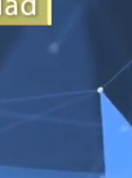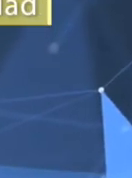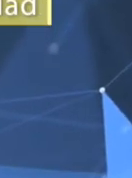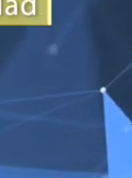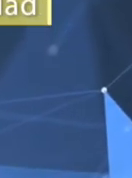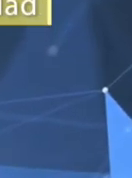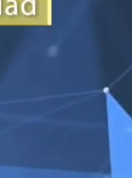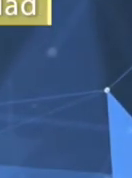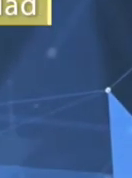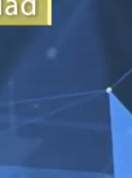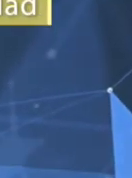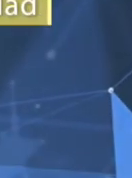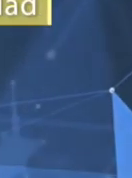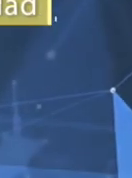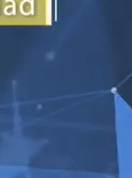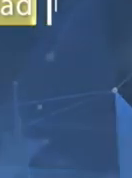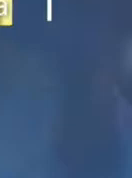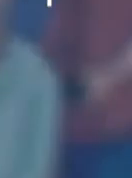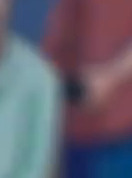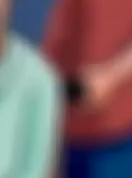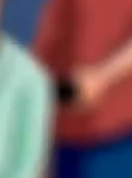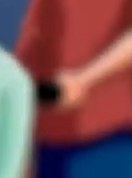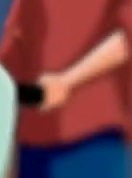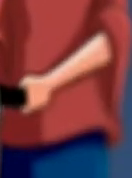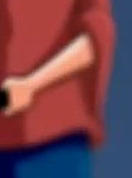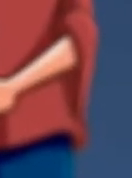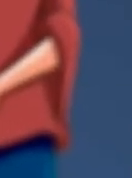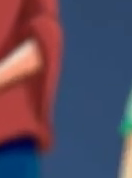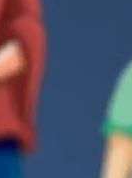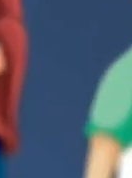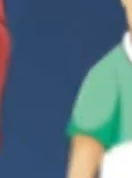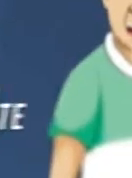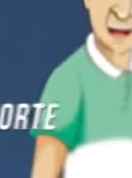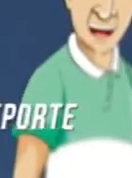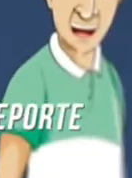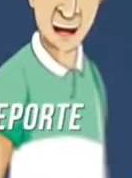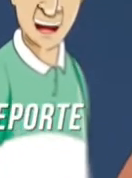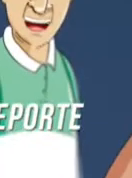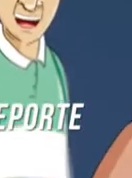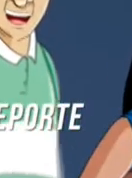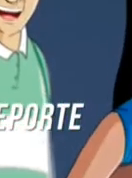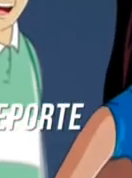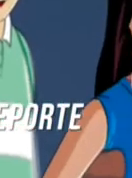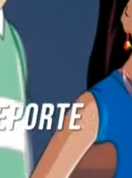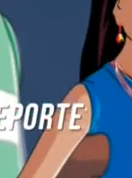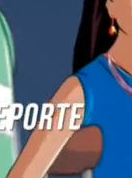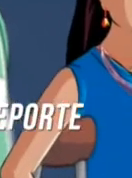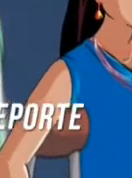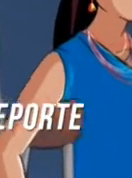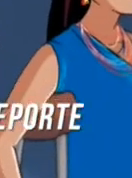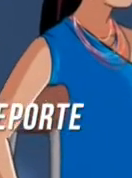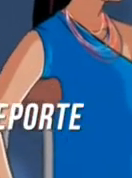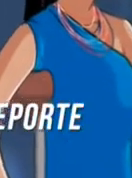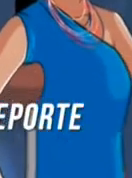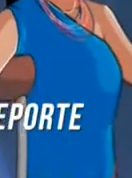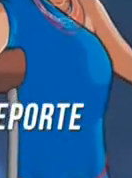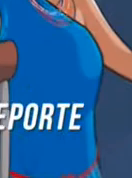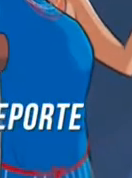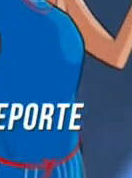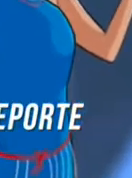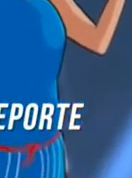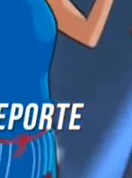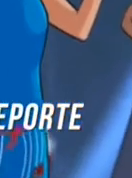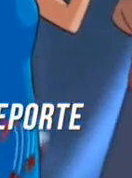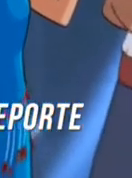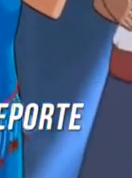viendo igualdad un programa donde abordaremos temas de salud derechos educación deporte y